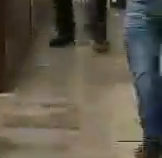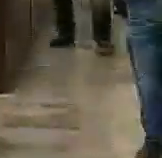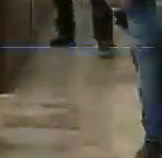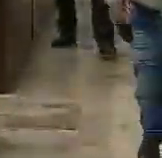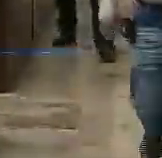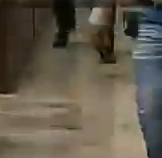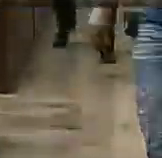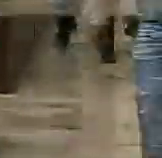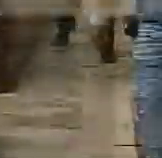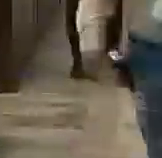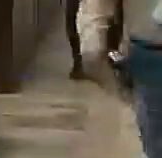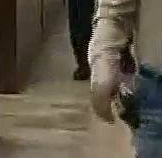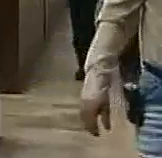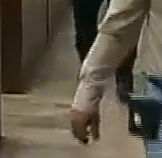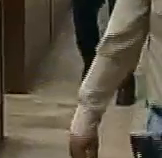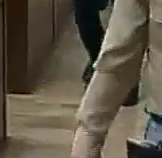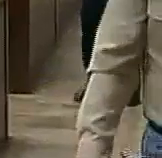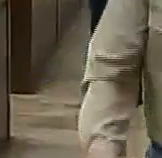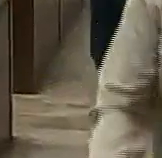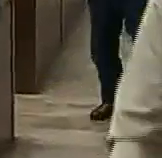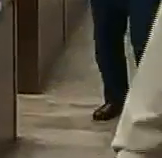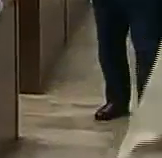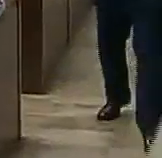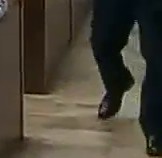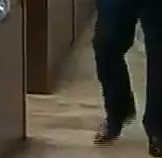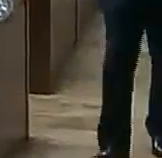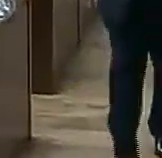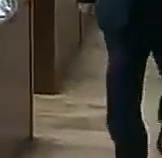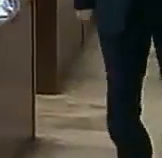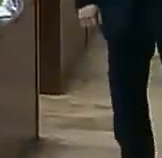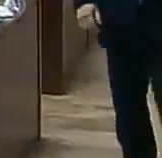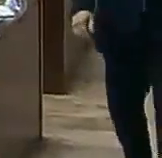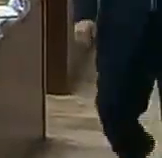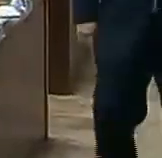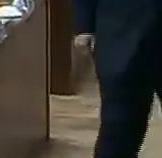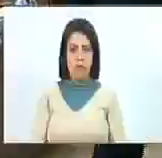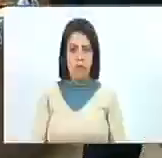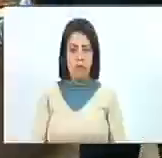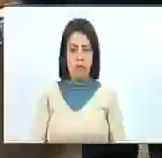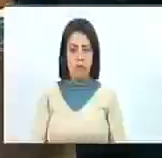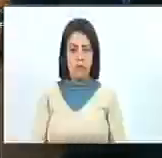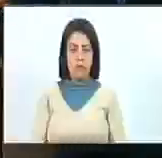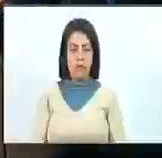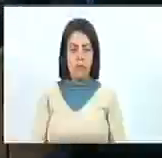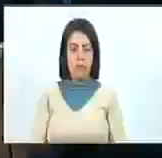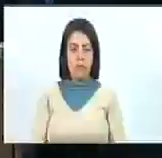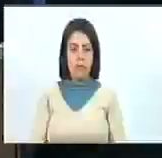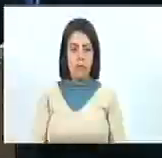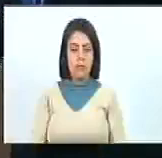Ciudadana Secretaria, sírvase de informarse al quórum. Hay quórum, ciudadano presidente.